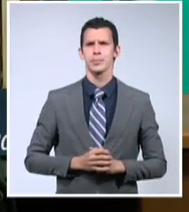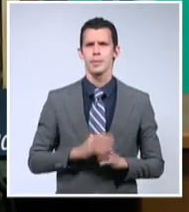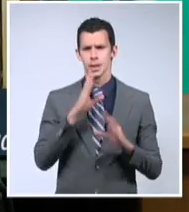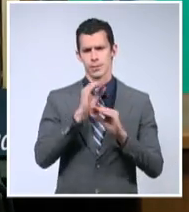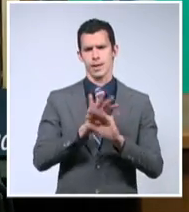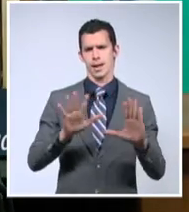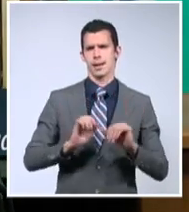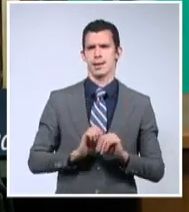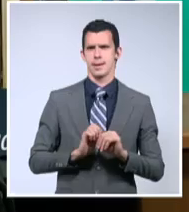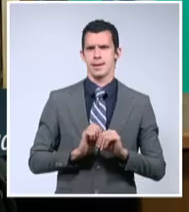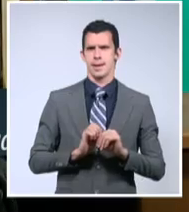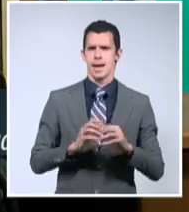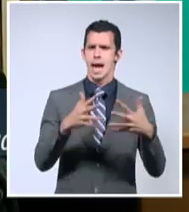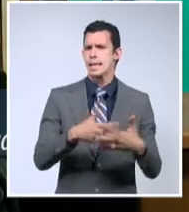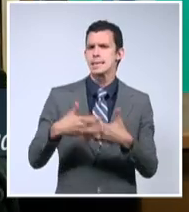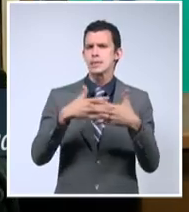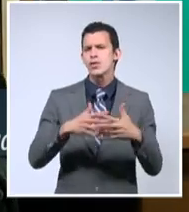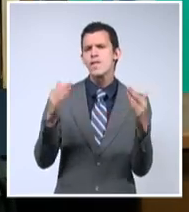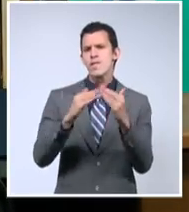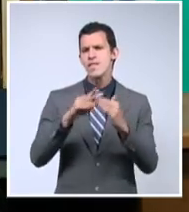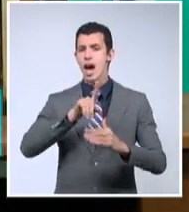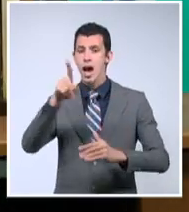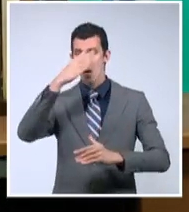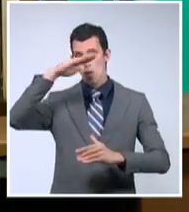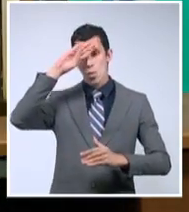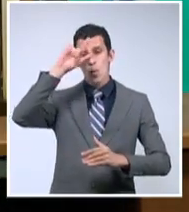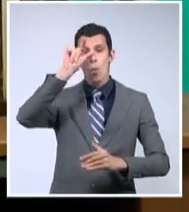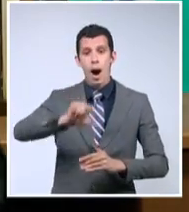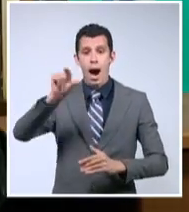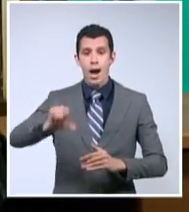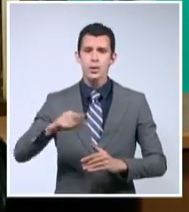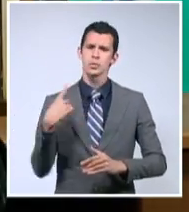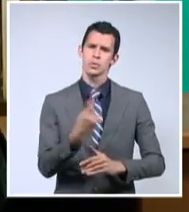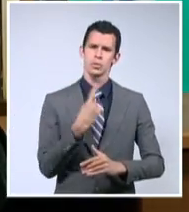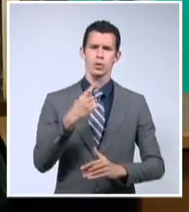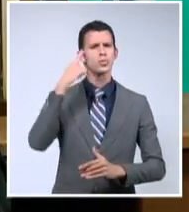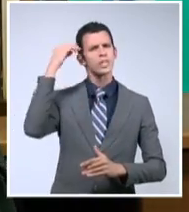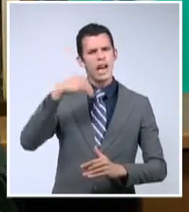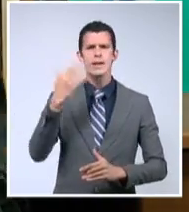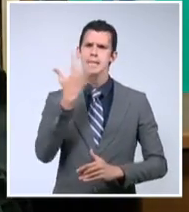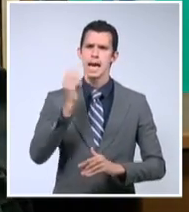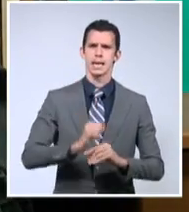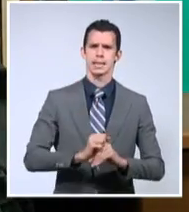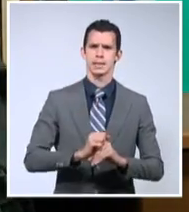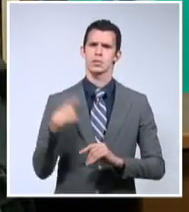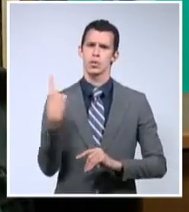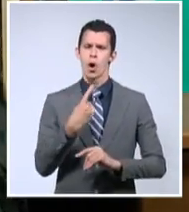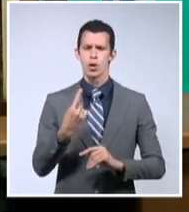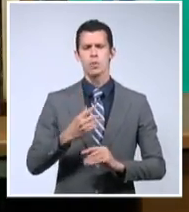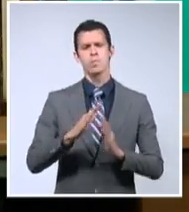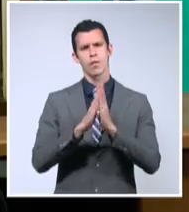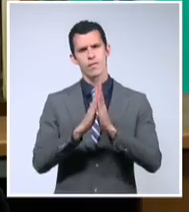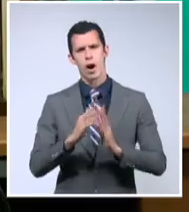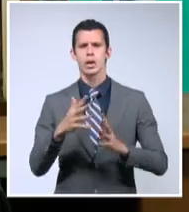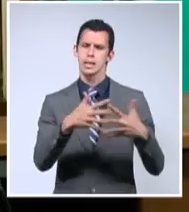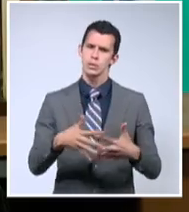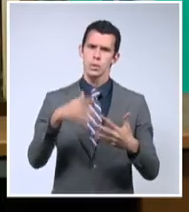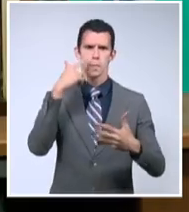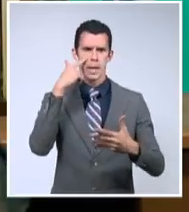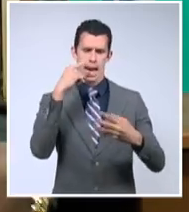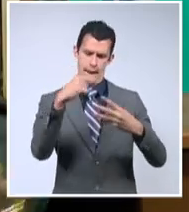ellos residen en el territorio de los Estados Unidos y a pesar de las denuncias que ha hecho nuestro país, pululan en las calles de ese